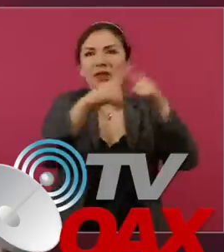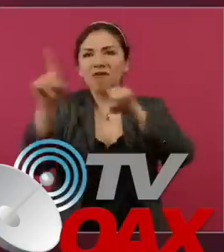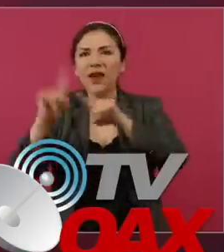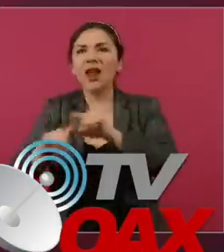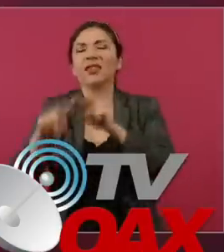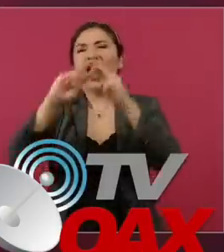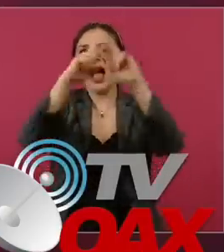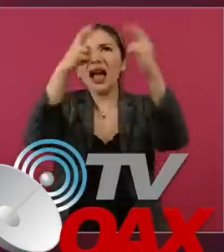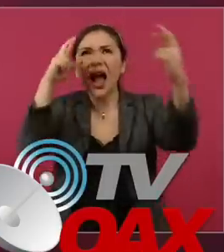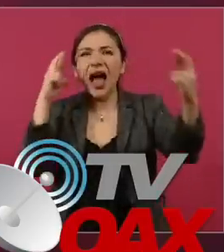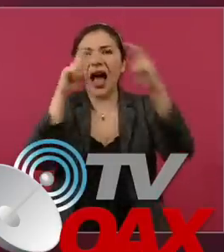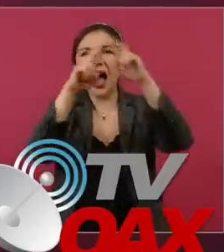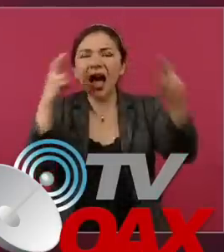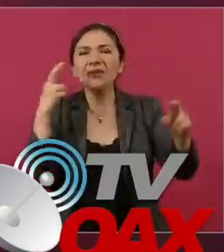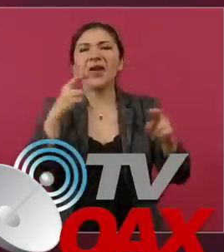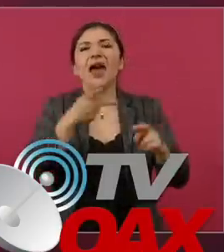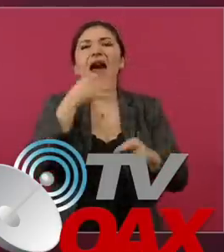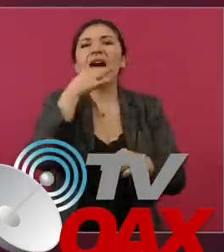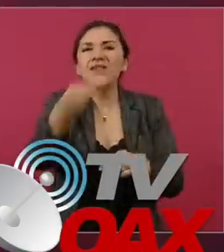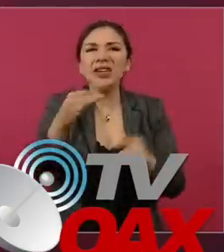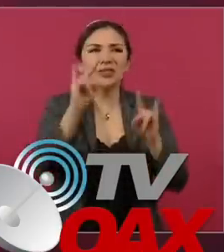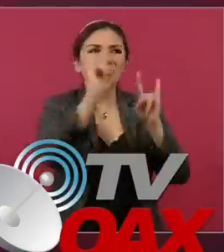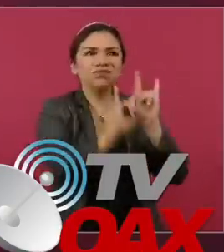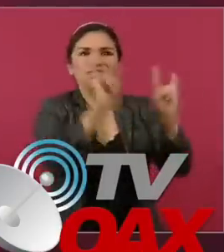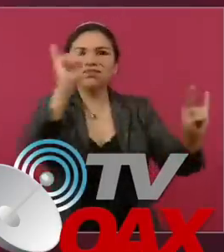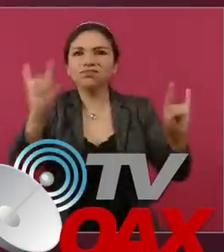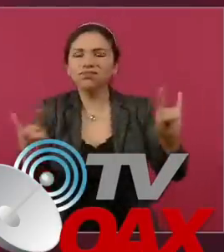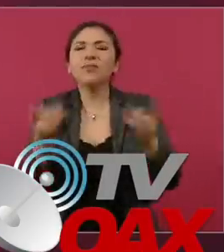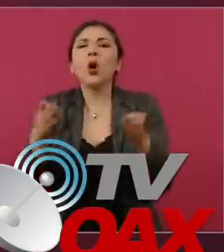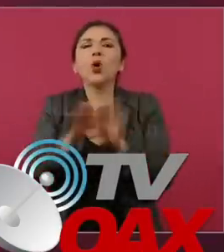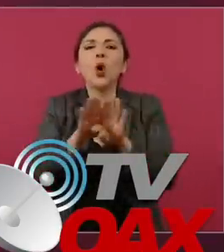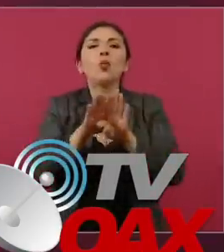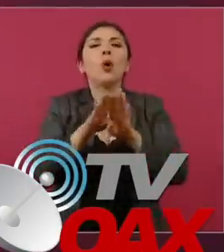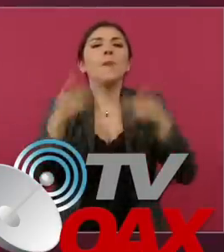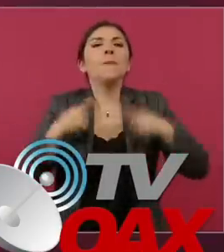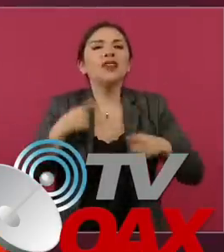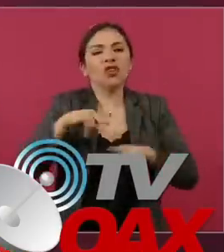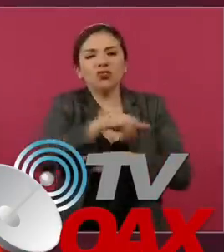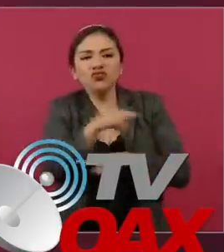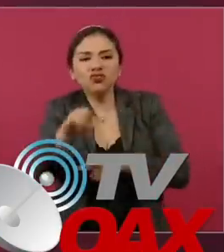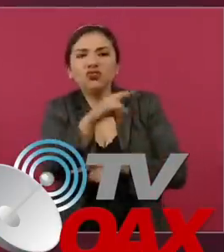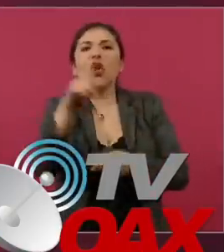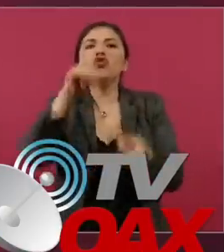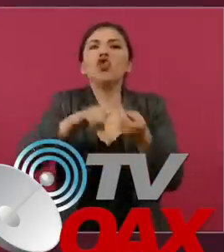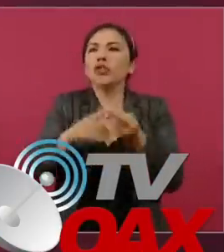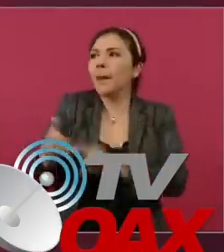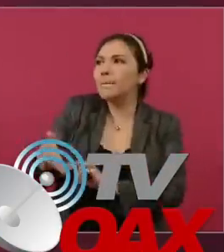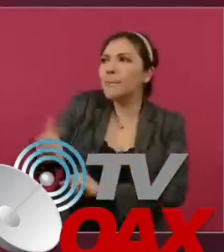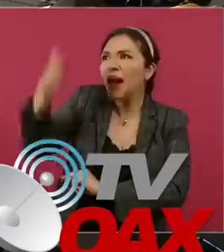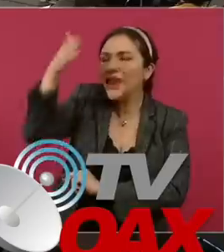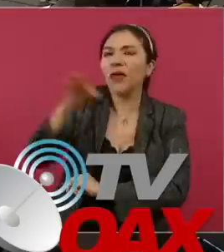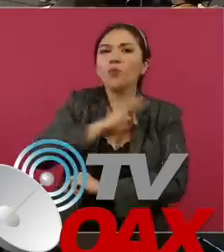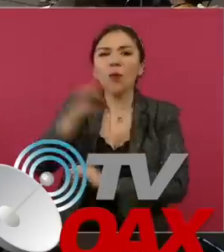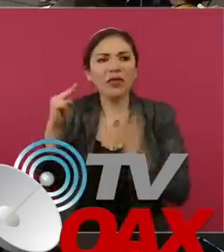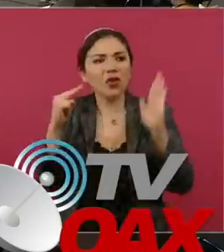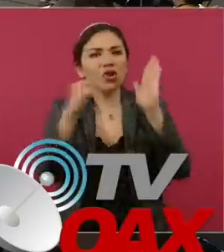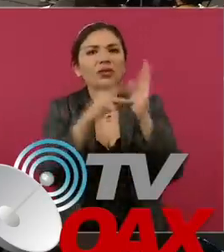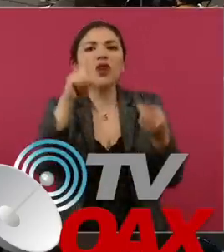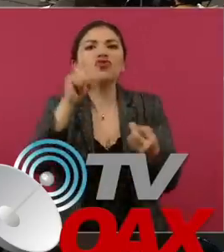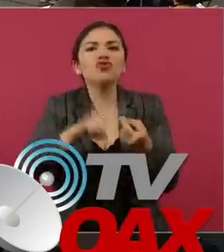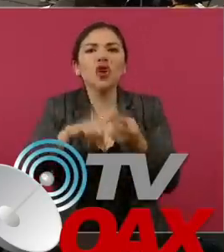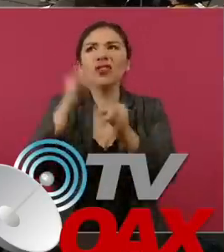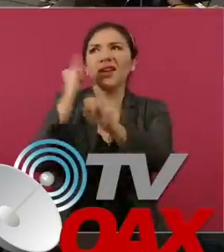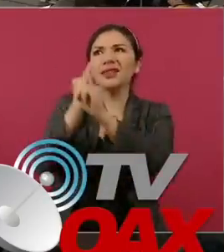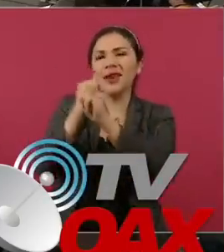de cableado, de señalización, toda la parte de por dónde van a pasar, en dónde va a haber un muro, por dónde se pueden conectar y por dónde se